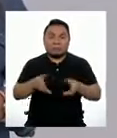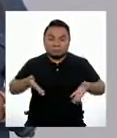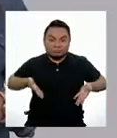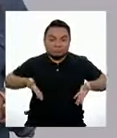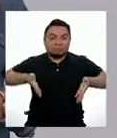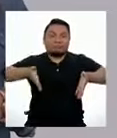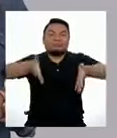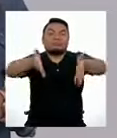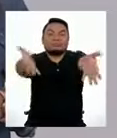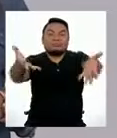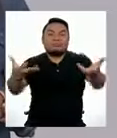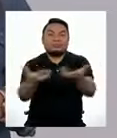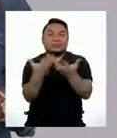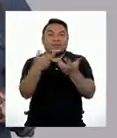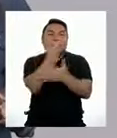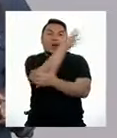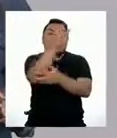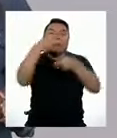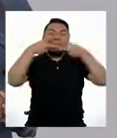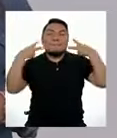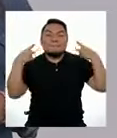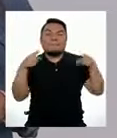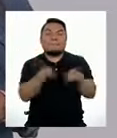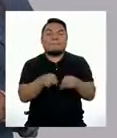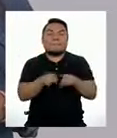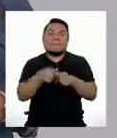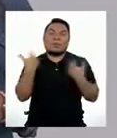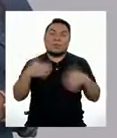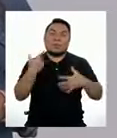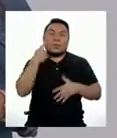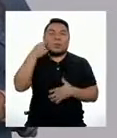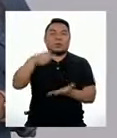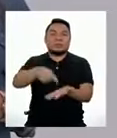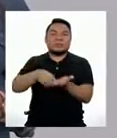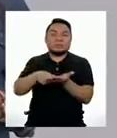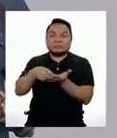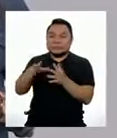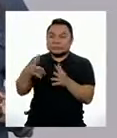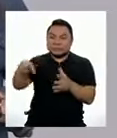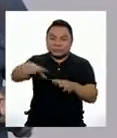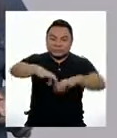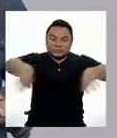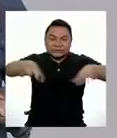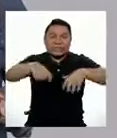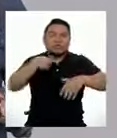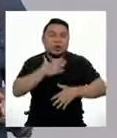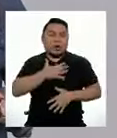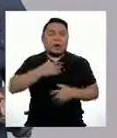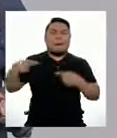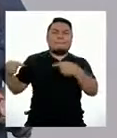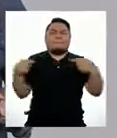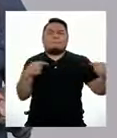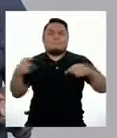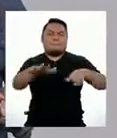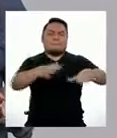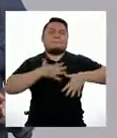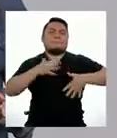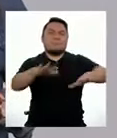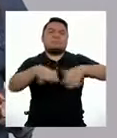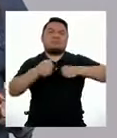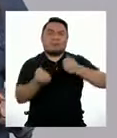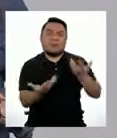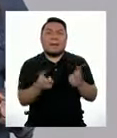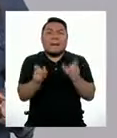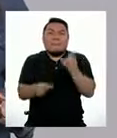carreteras e infraestructura en la Amazonía, así como el aumento de la demanda por la tierra y los recursos debido al crecimiento de